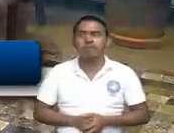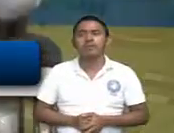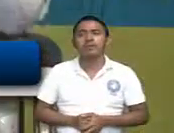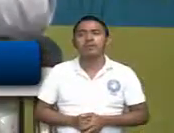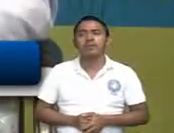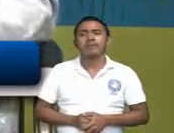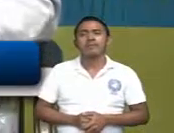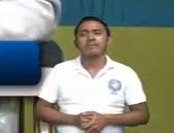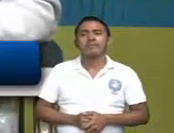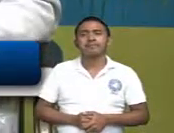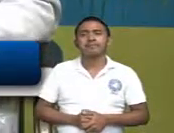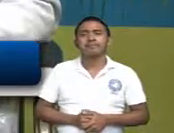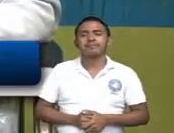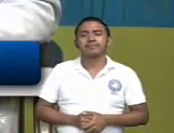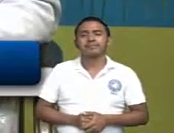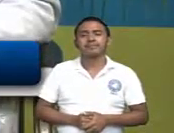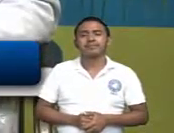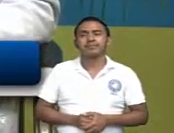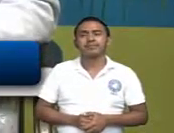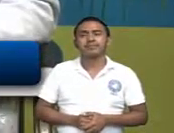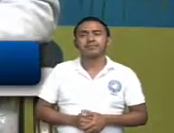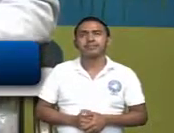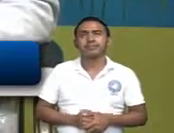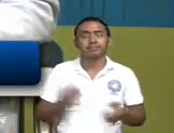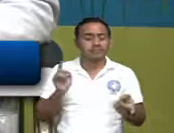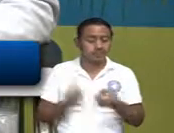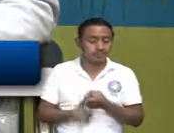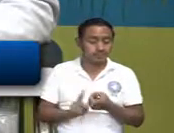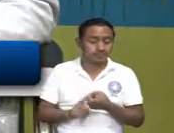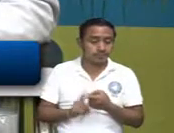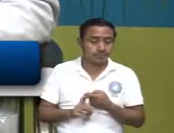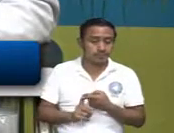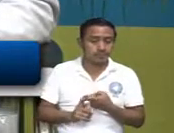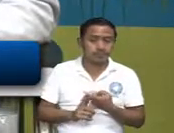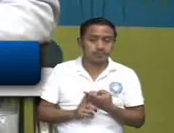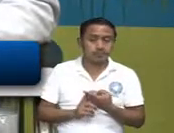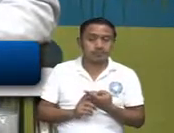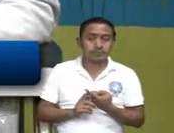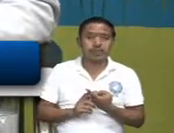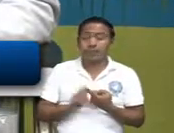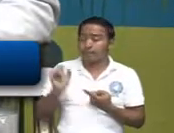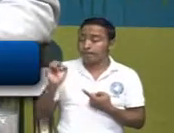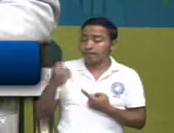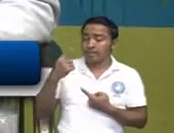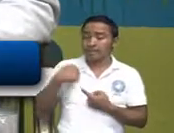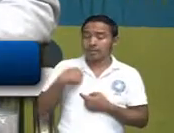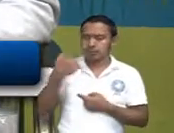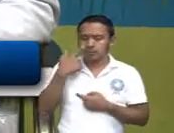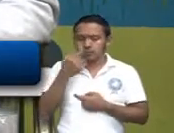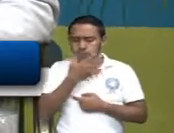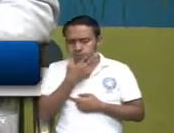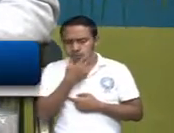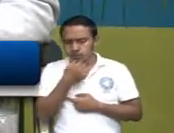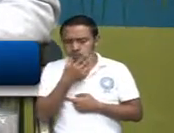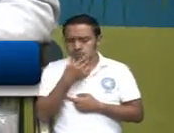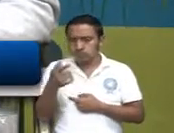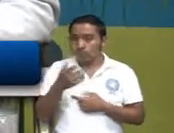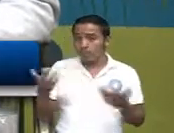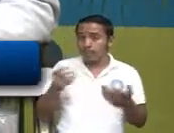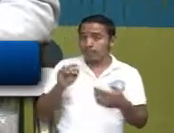digo uno lo primero que hay que sospechar y sospechar es si hay un